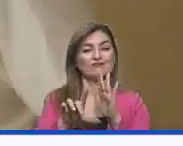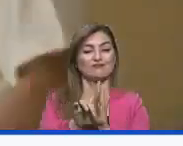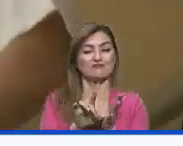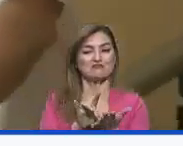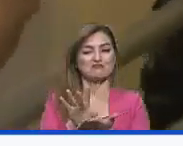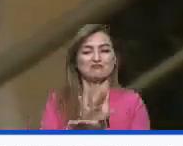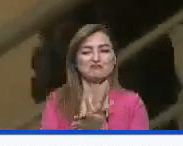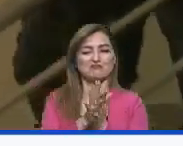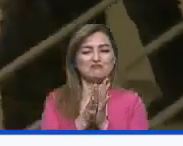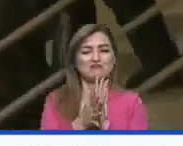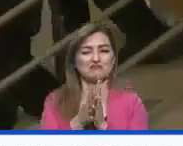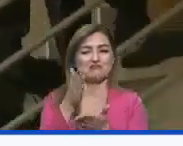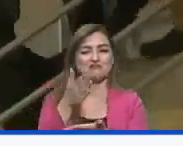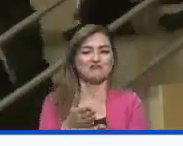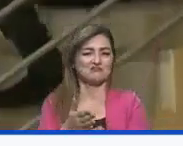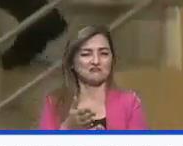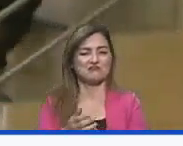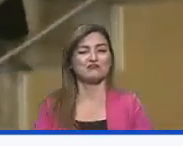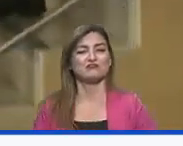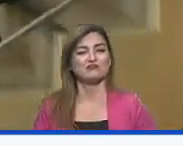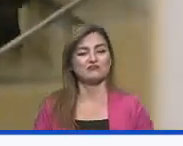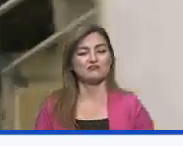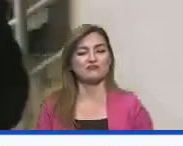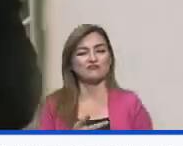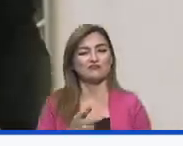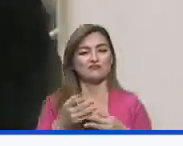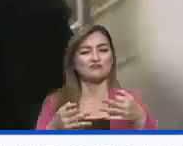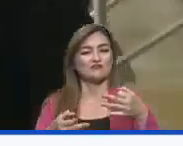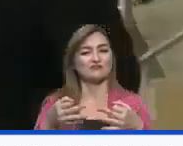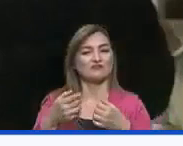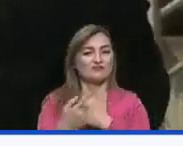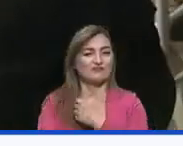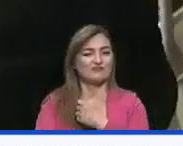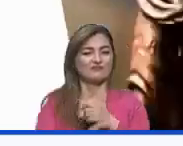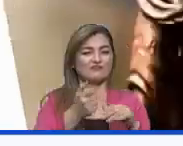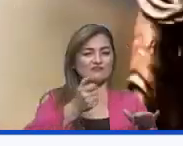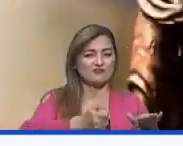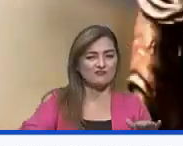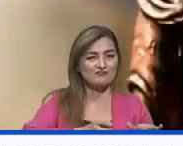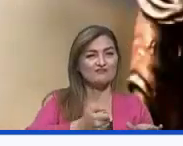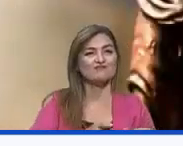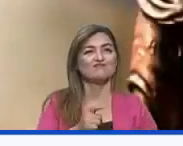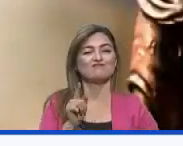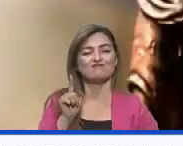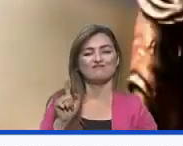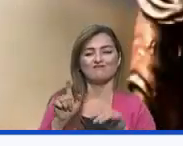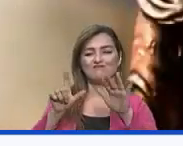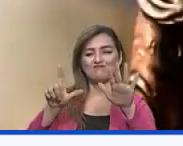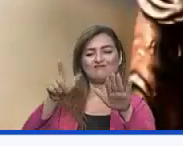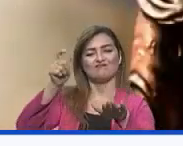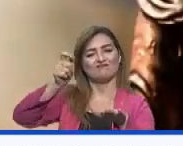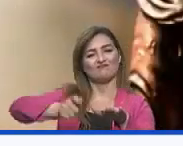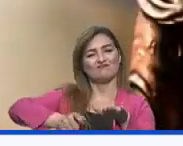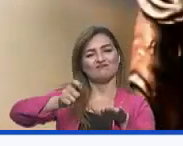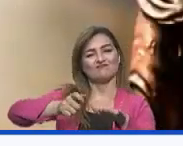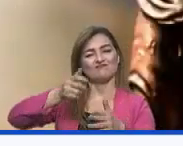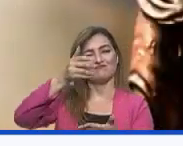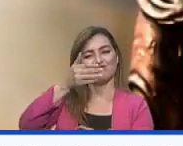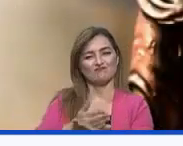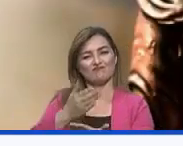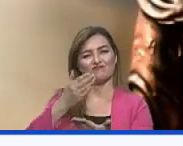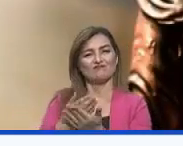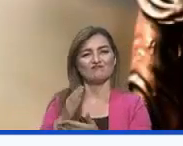destituyó, solo se los suspendió. La judicatura no solo ha sancionado a jueces, también a 7 abogados con suspensión